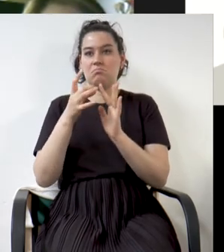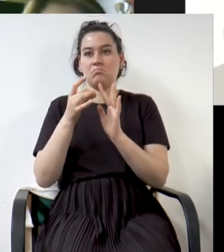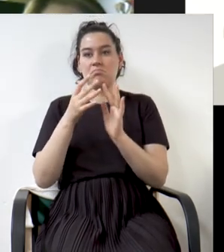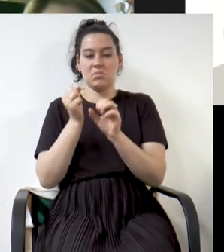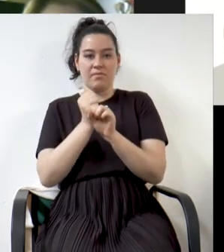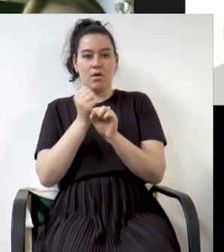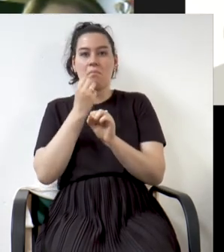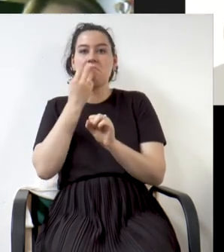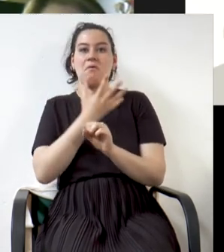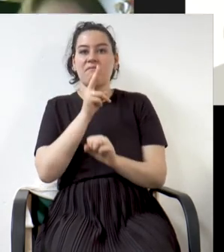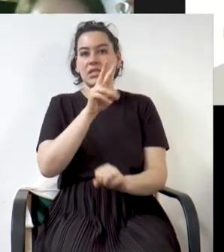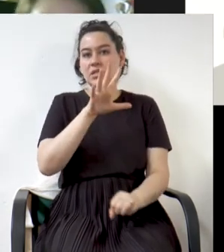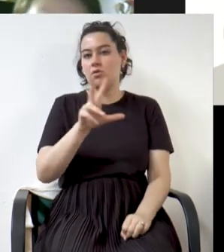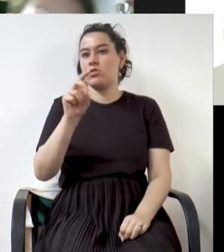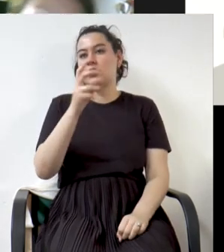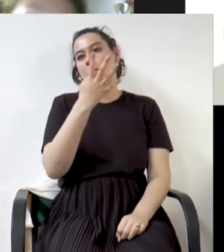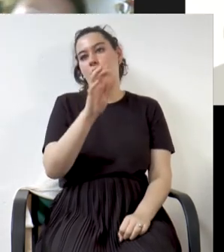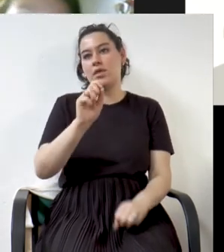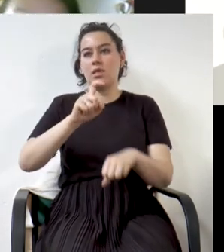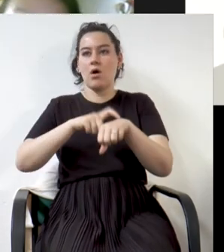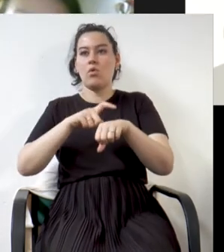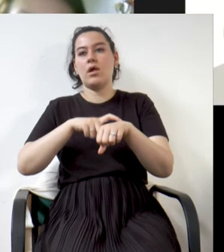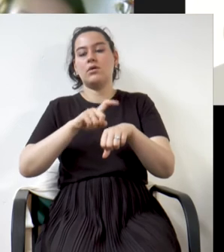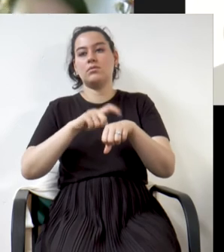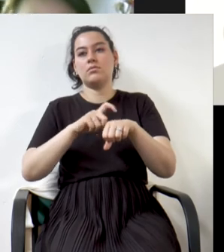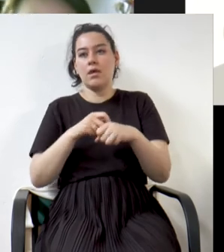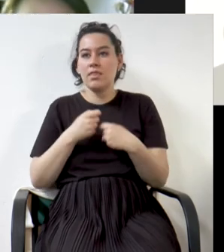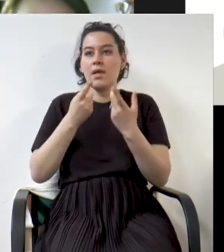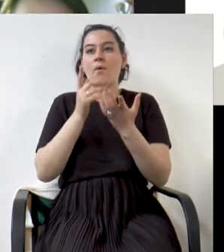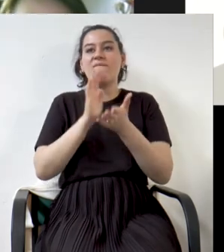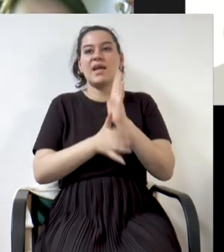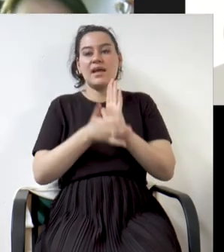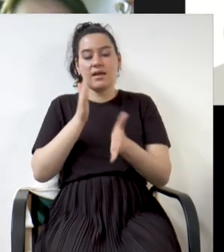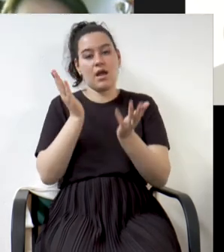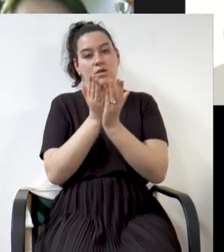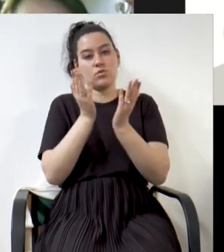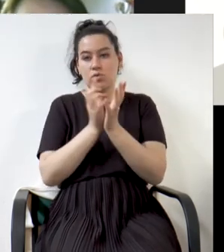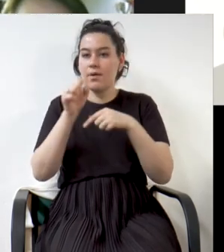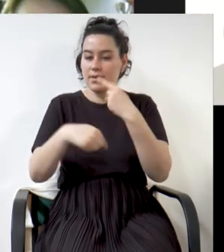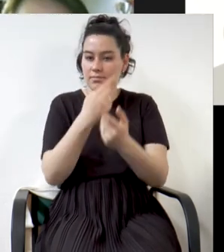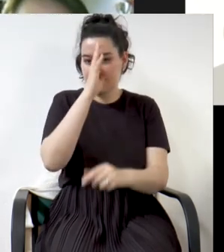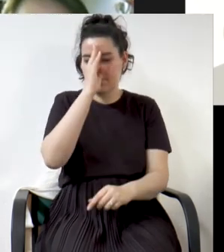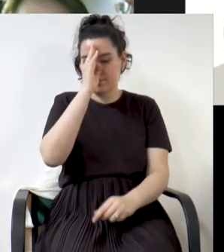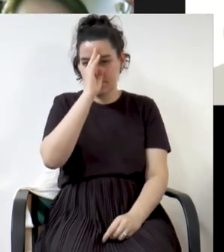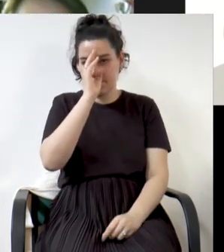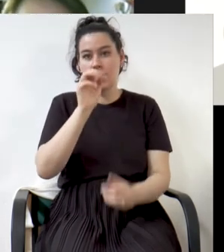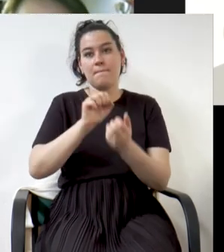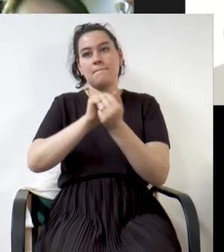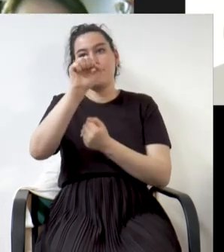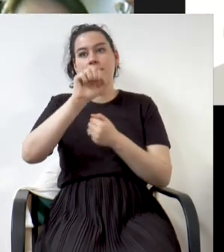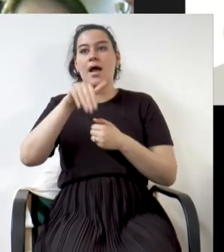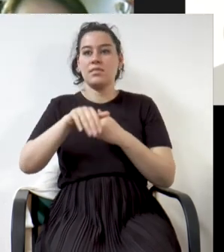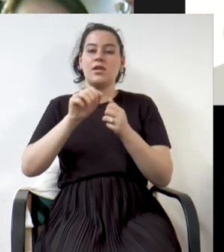laboral de 25, 30, 40 horas, démosle una beca, que se siga formando, que haga su maestría, que después haga su